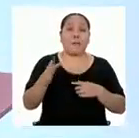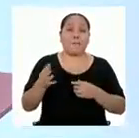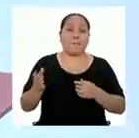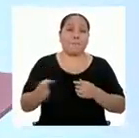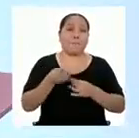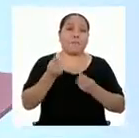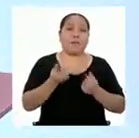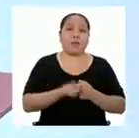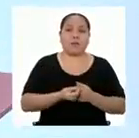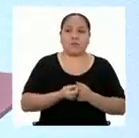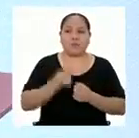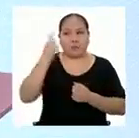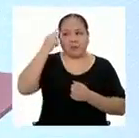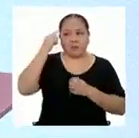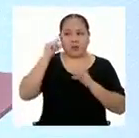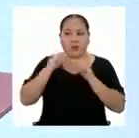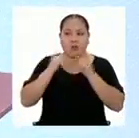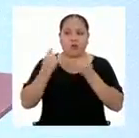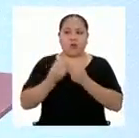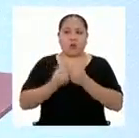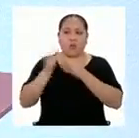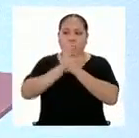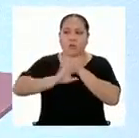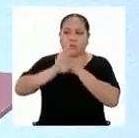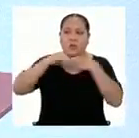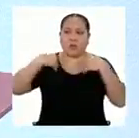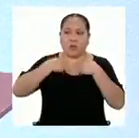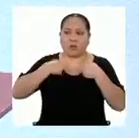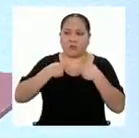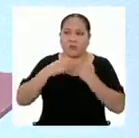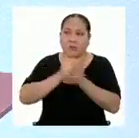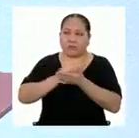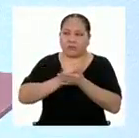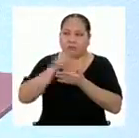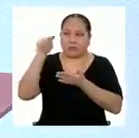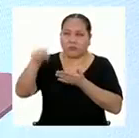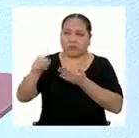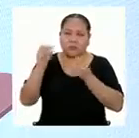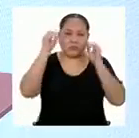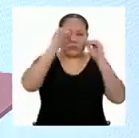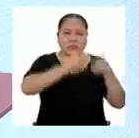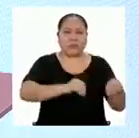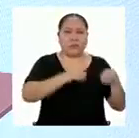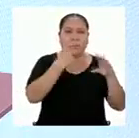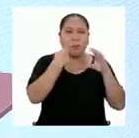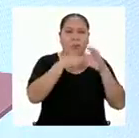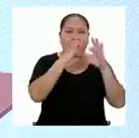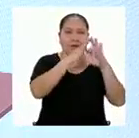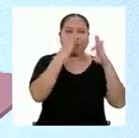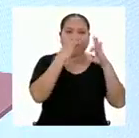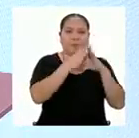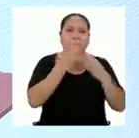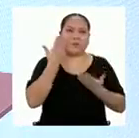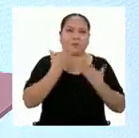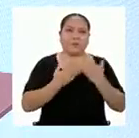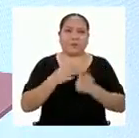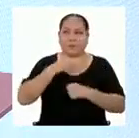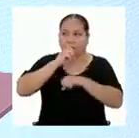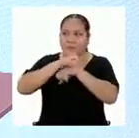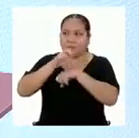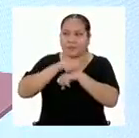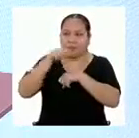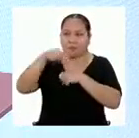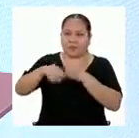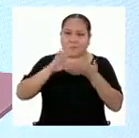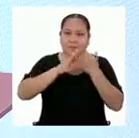los colectivos de protección animal habrían documentado este lamentable hecho en redes sociales. Tal vez sugerirían a la